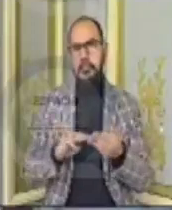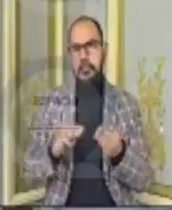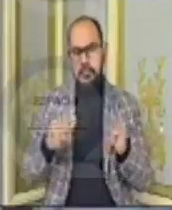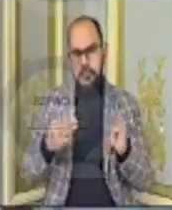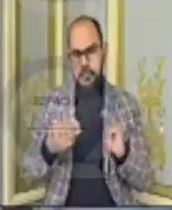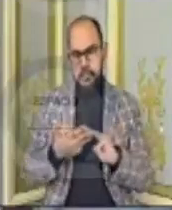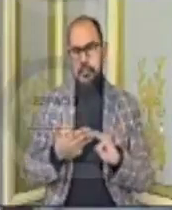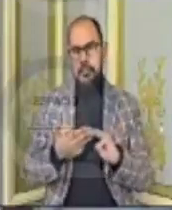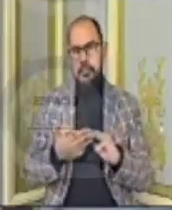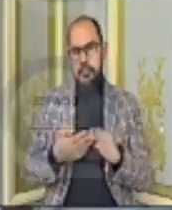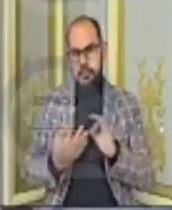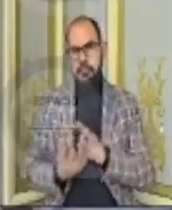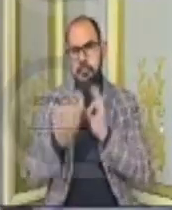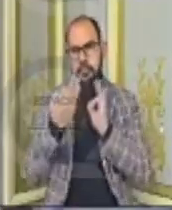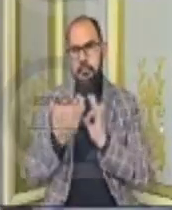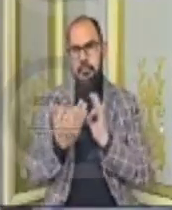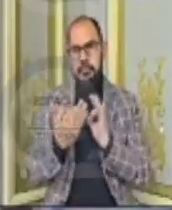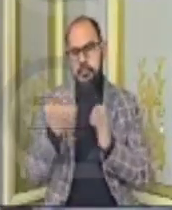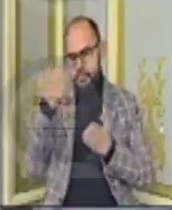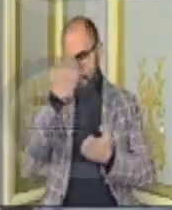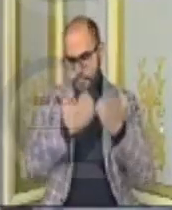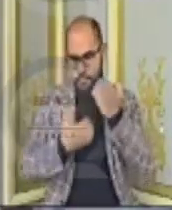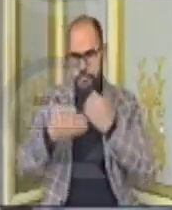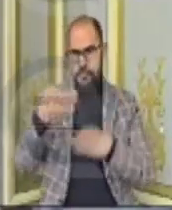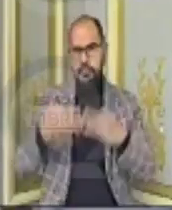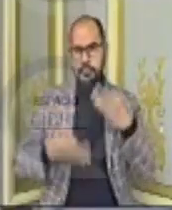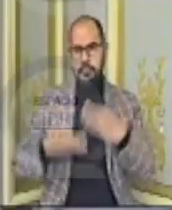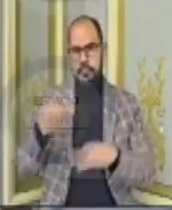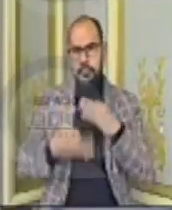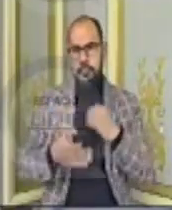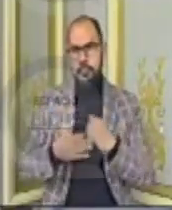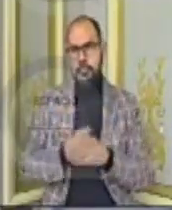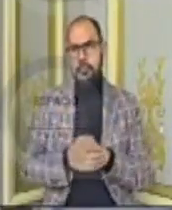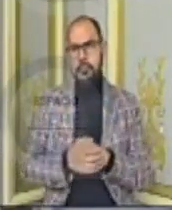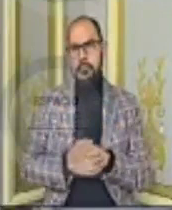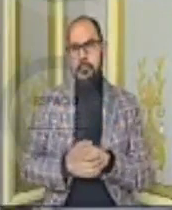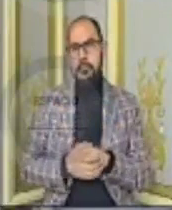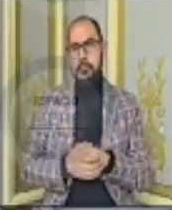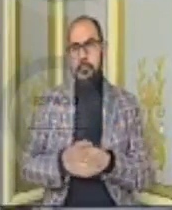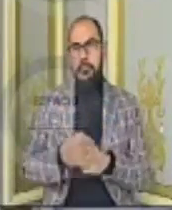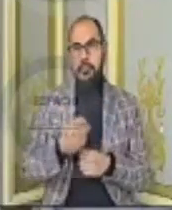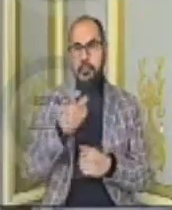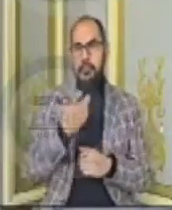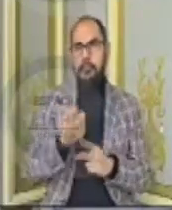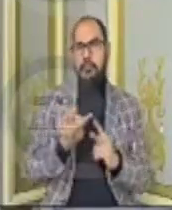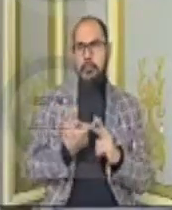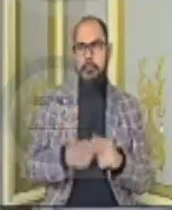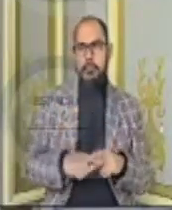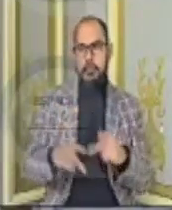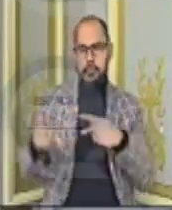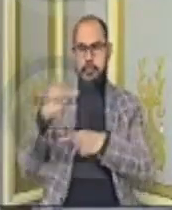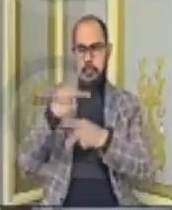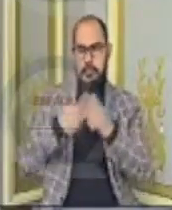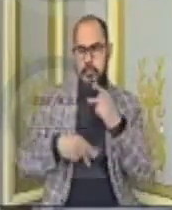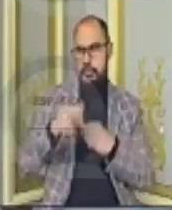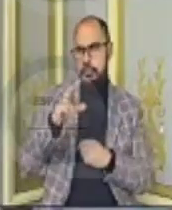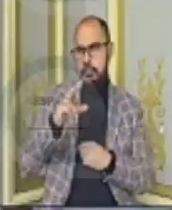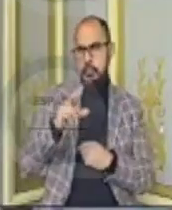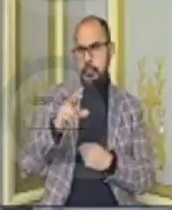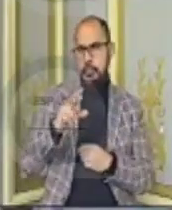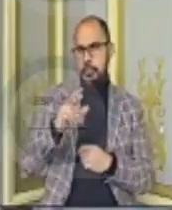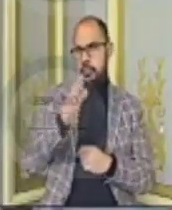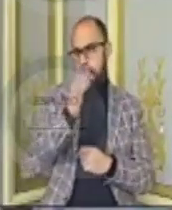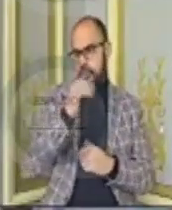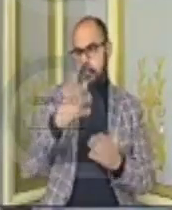interpuso. Después de analizar la situación jurídica y ante la premisa de que el origen que dio lugar al crédito fue infundado y nula